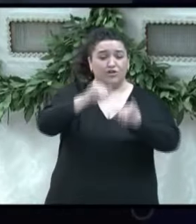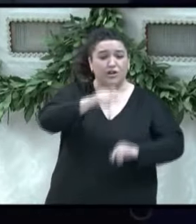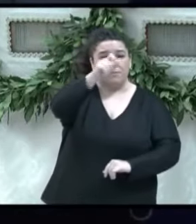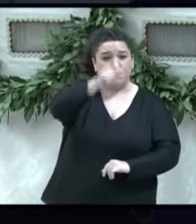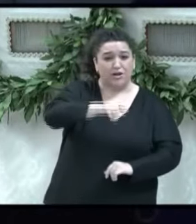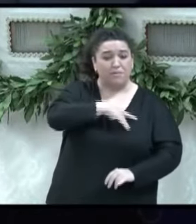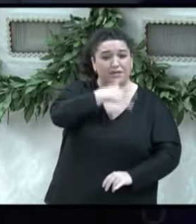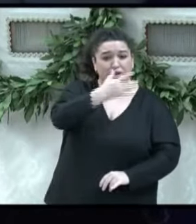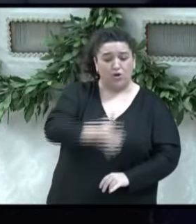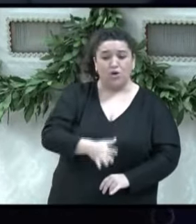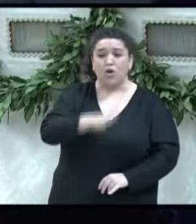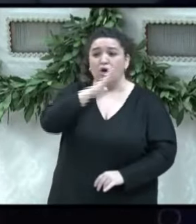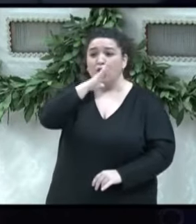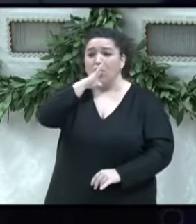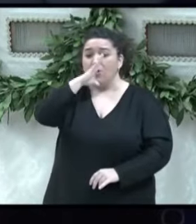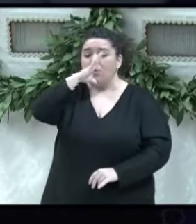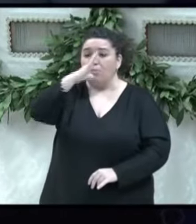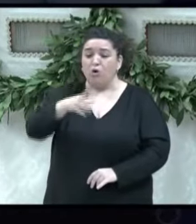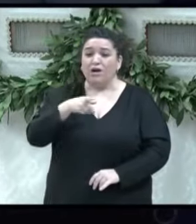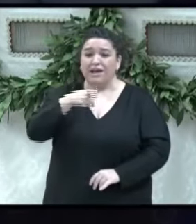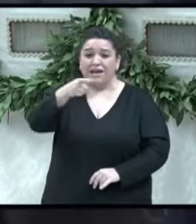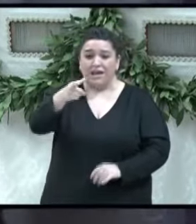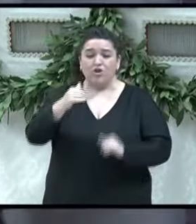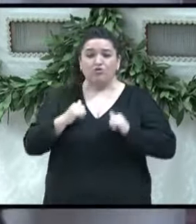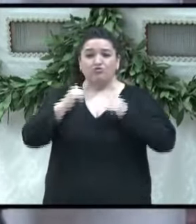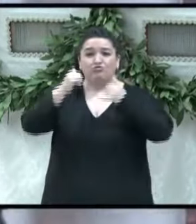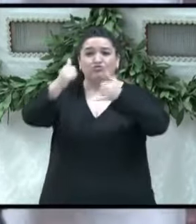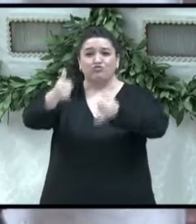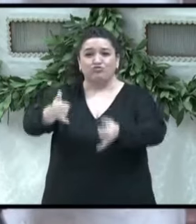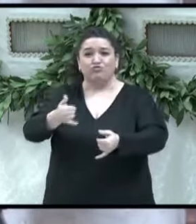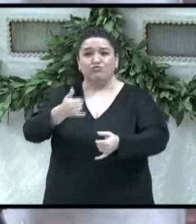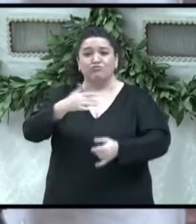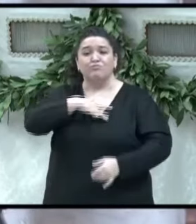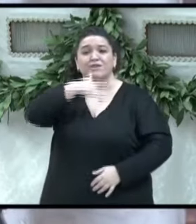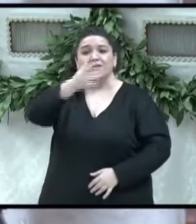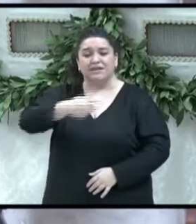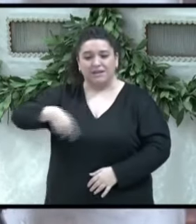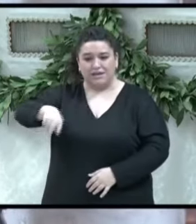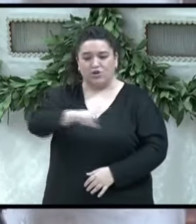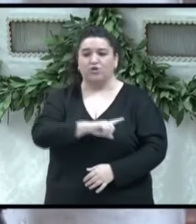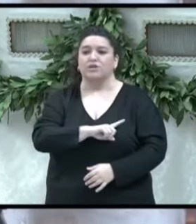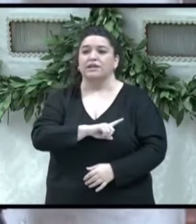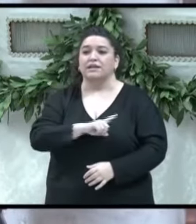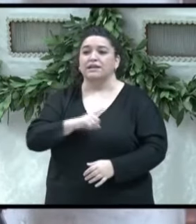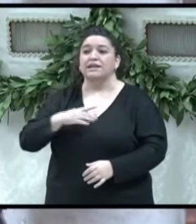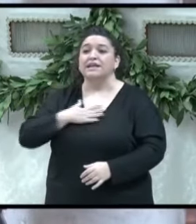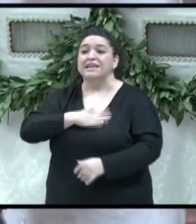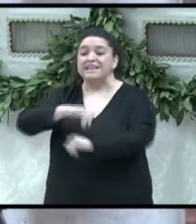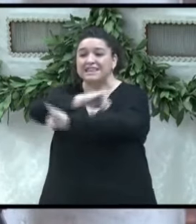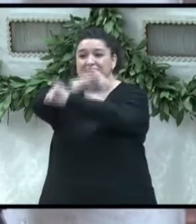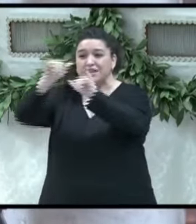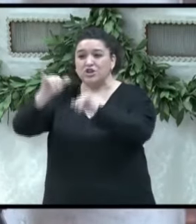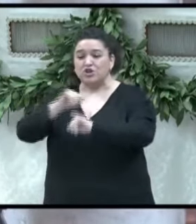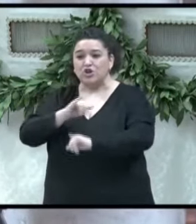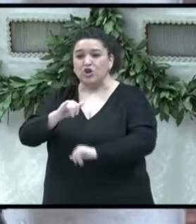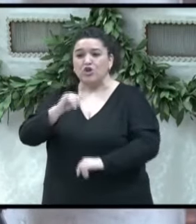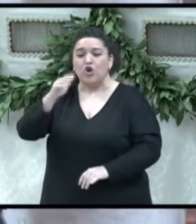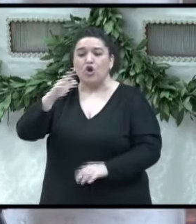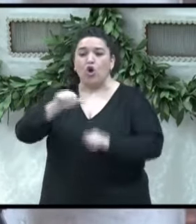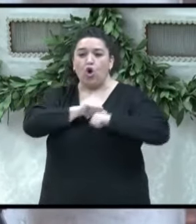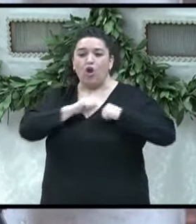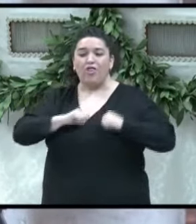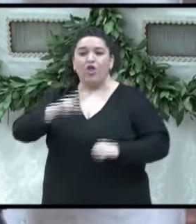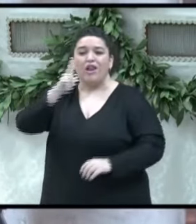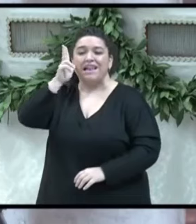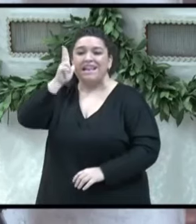misericordiosos porque ellos alcanzarán misericordia dichosos los limpios de corazón